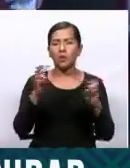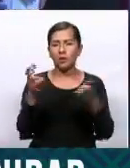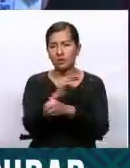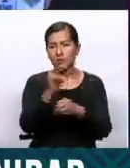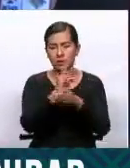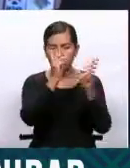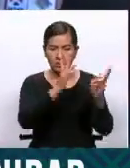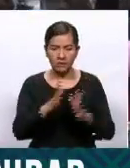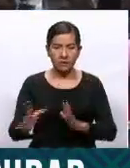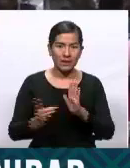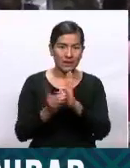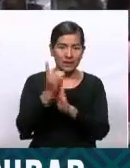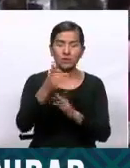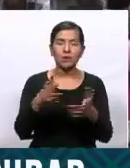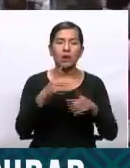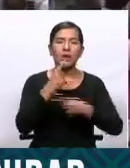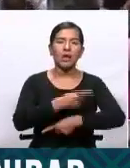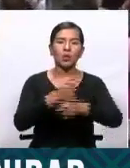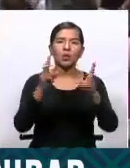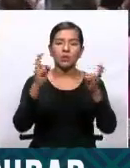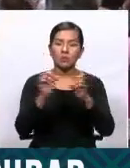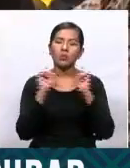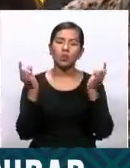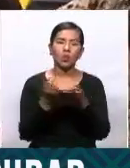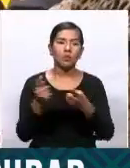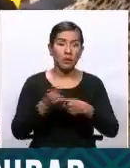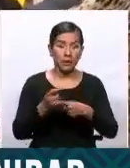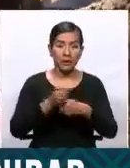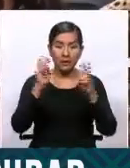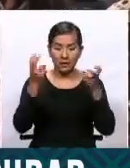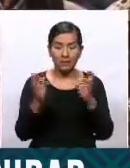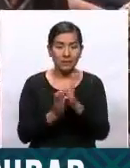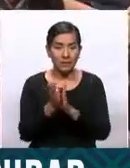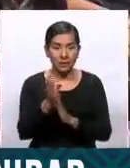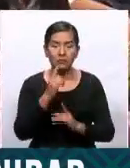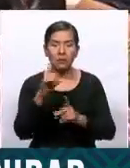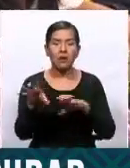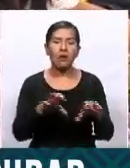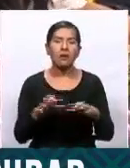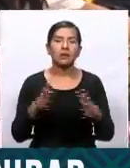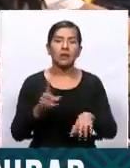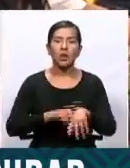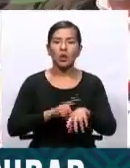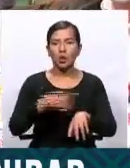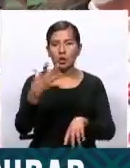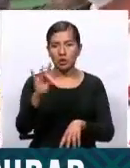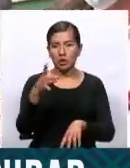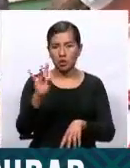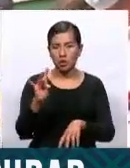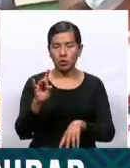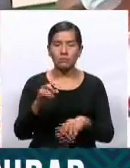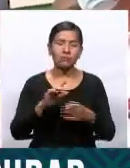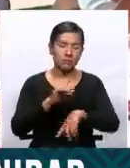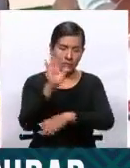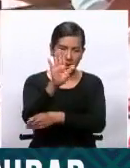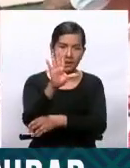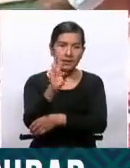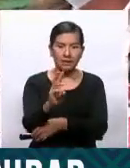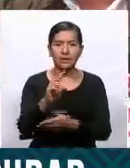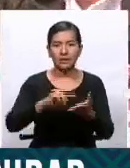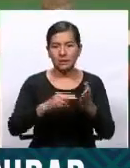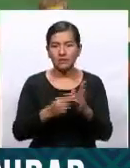Planificación y el Desarrollo anunció que la Comisión Técnica por el Censo se realizará a las 18 horas de este viernes en la ciudad de